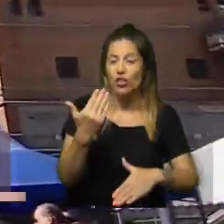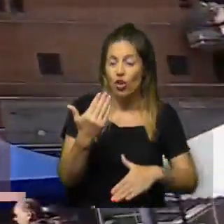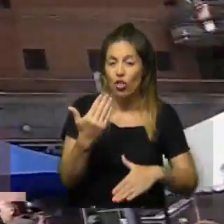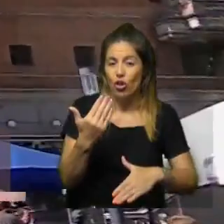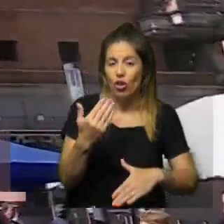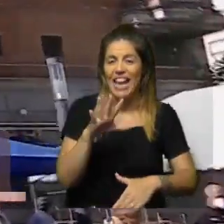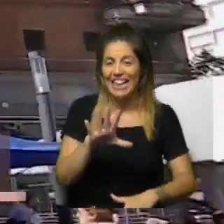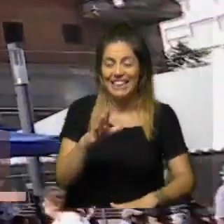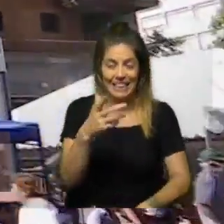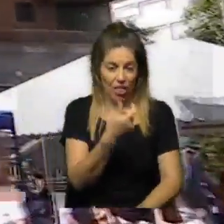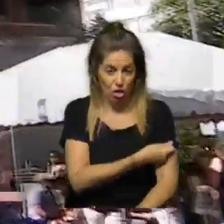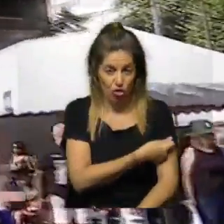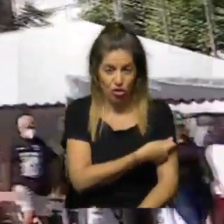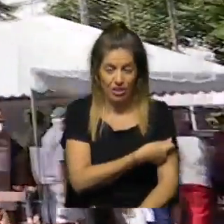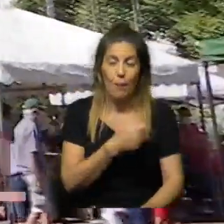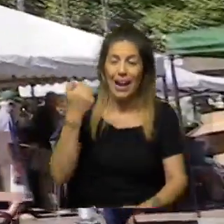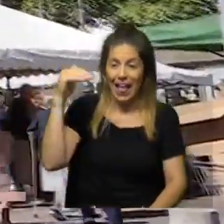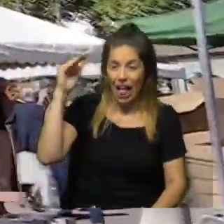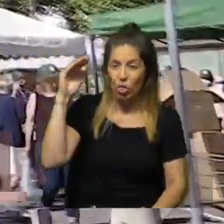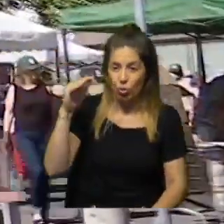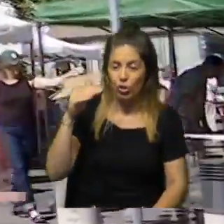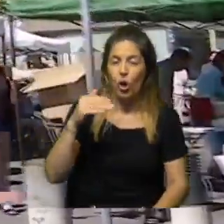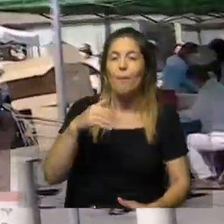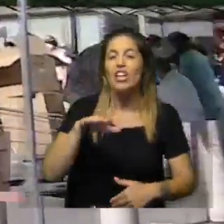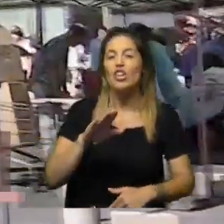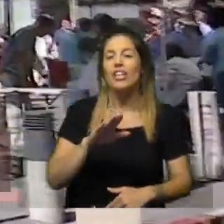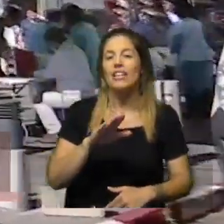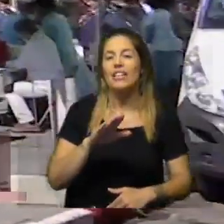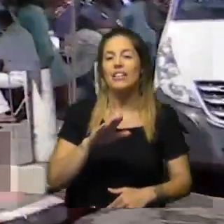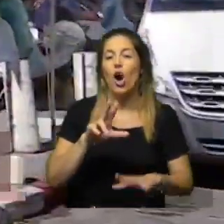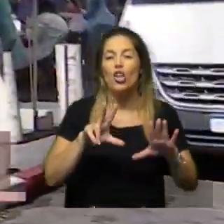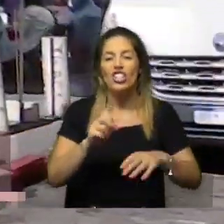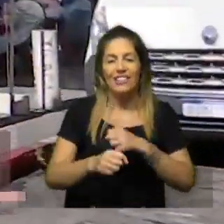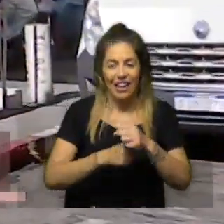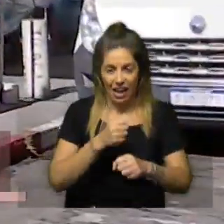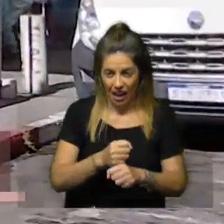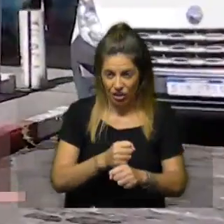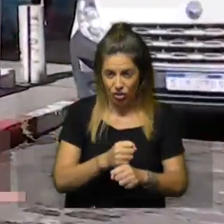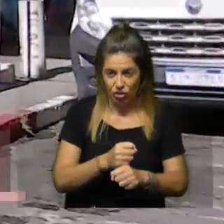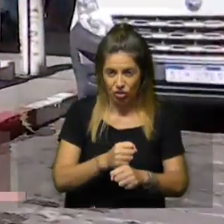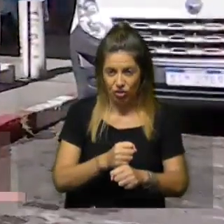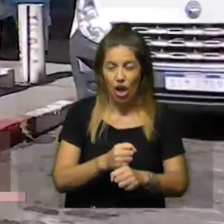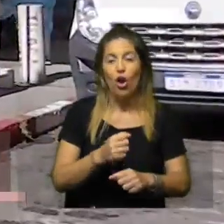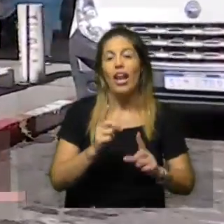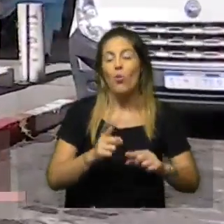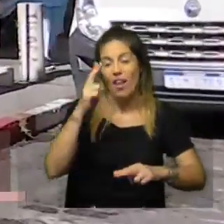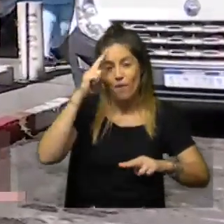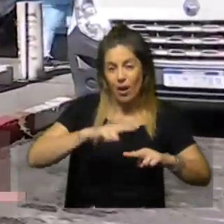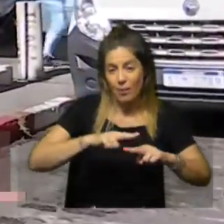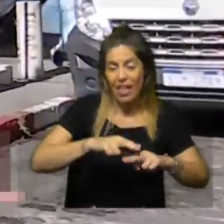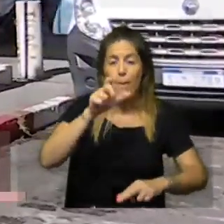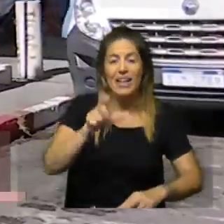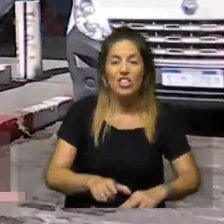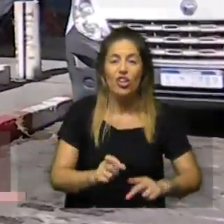la quinta dosis para adultos mayores de 80 años, inmunodeprimidos, o sea, personas con